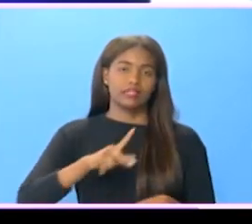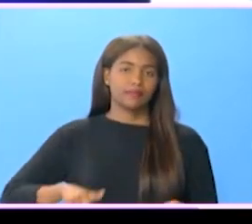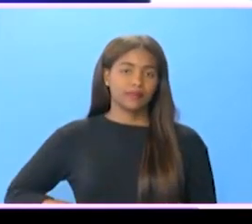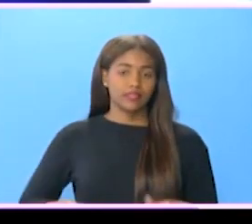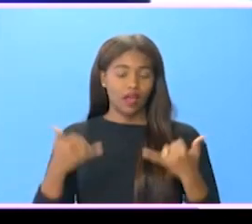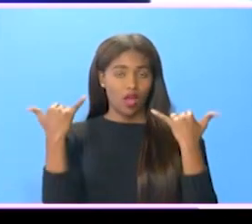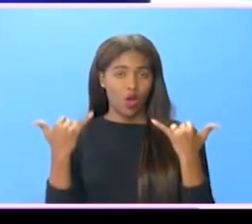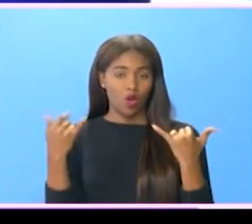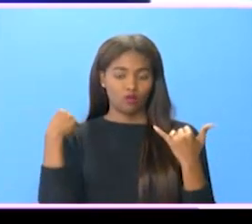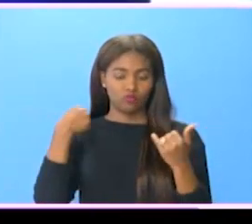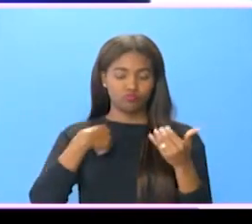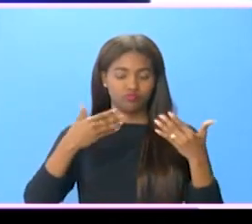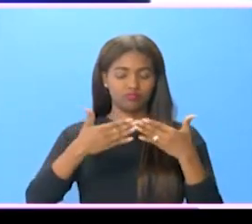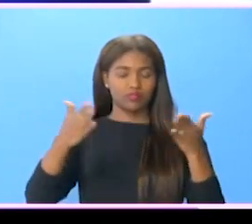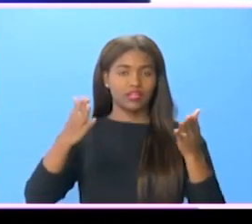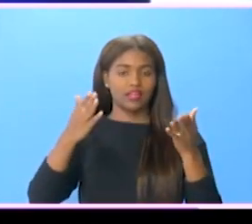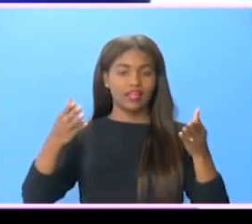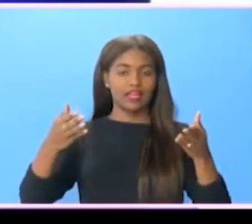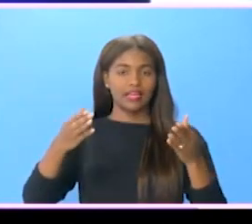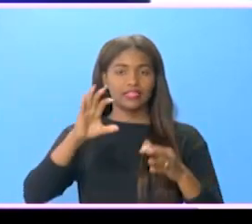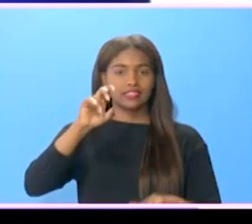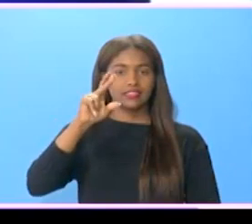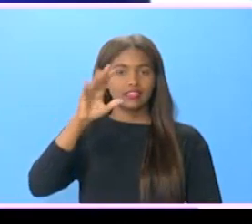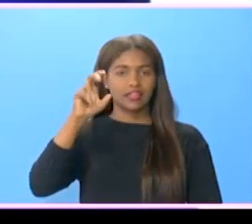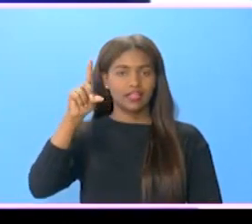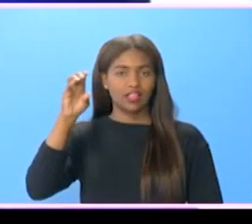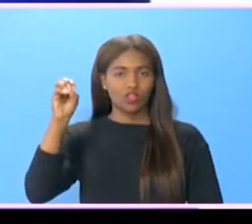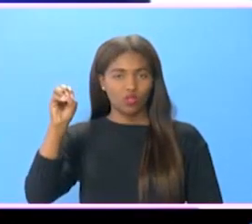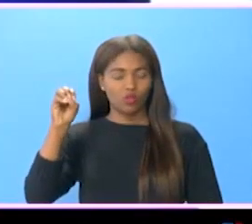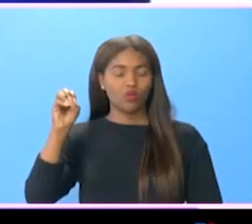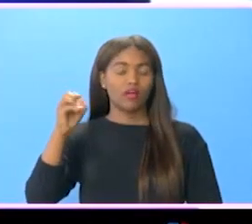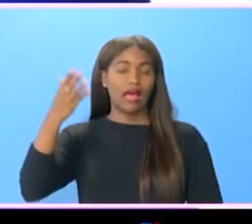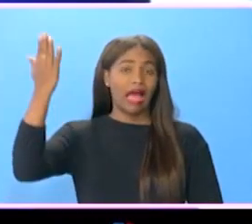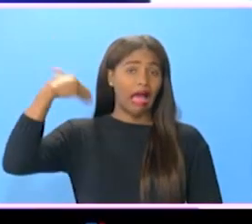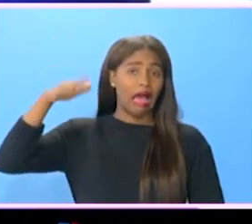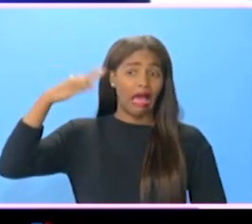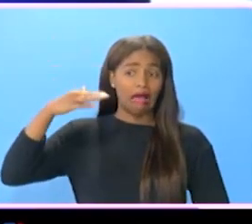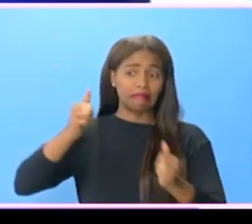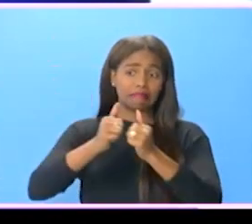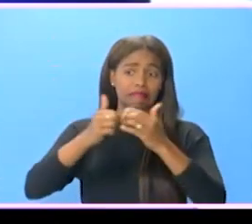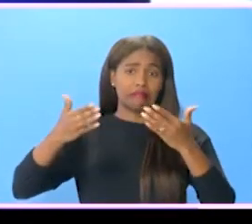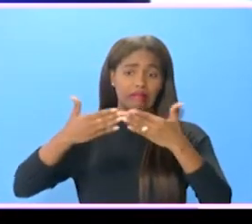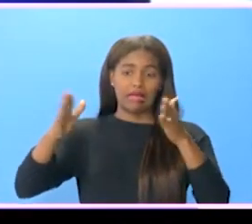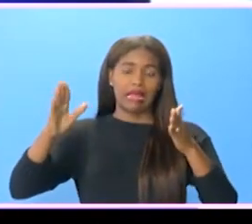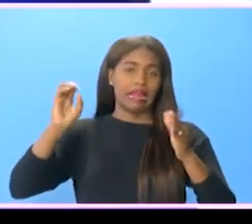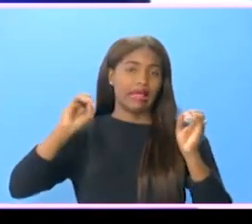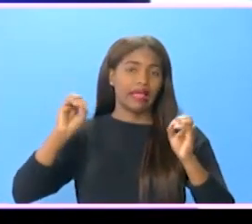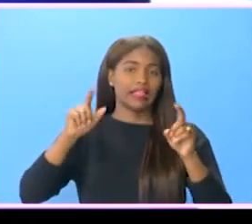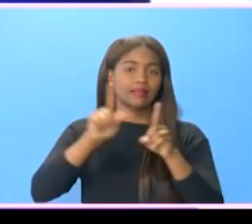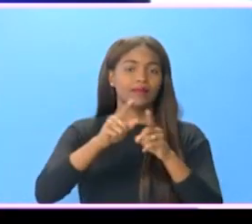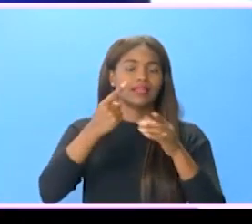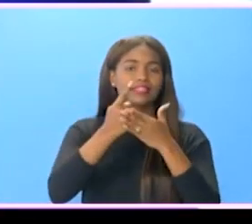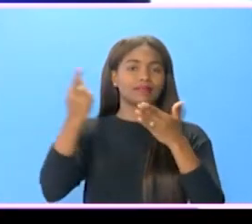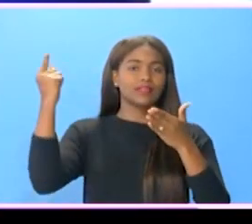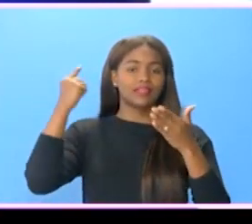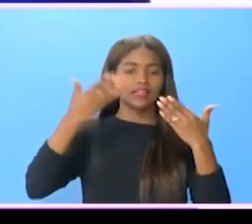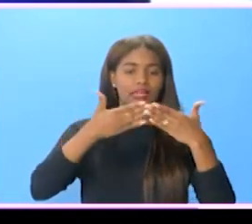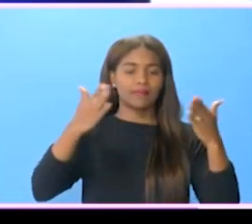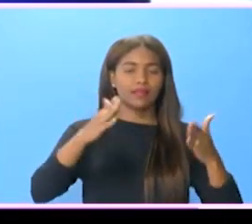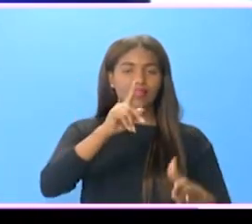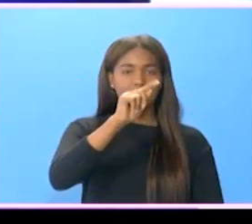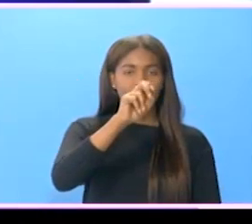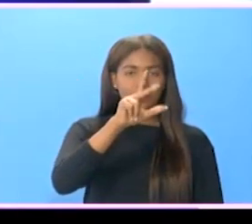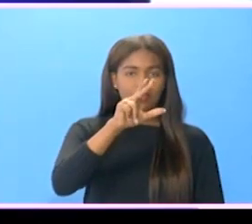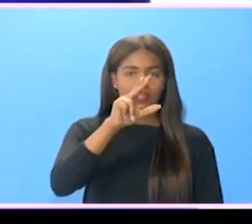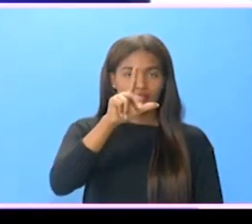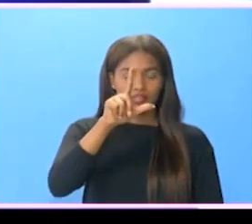Hoy abrimos, señores, el cercado, que hacía años que no abría. La semana pasada abrimos Tamboril, la semana próxima vamos a